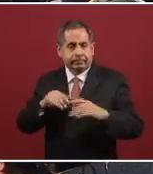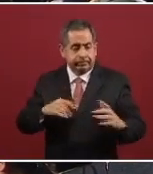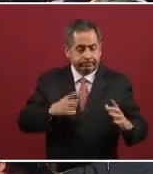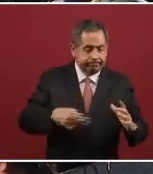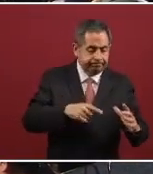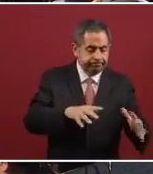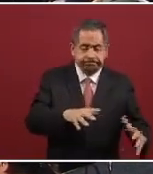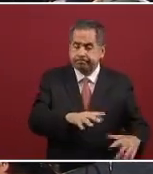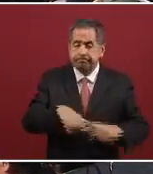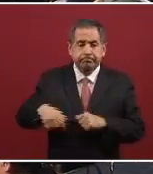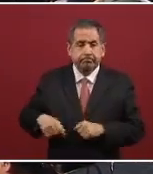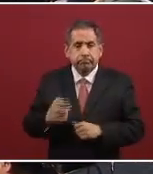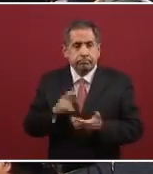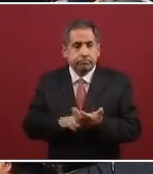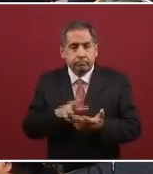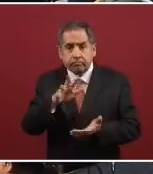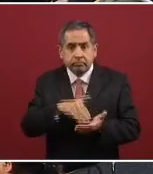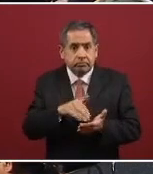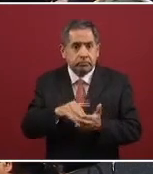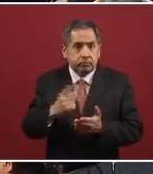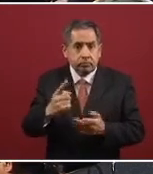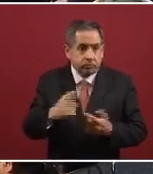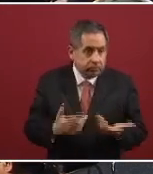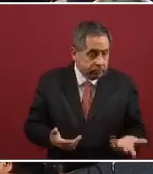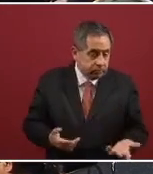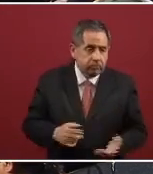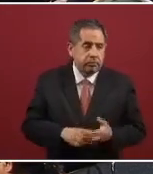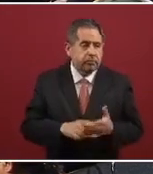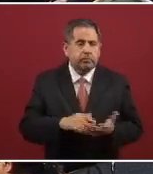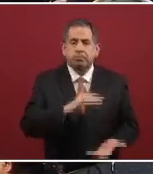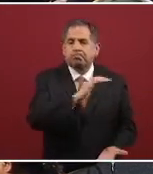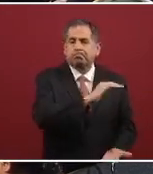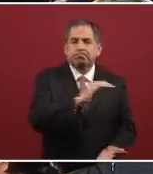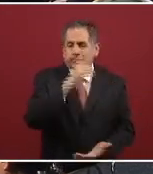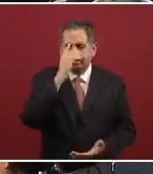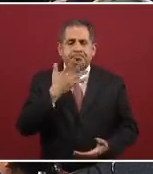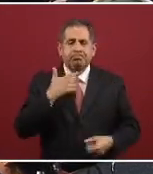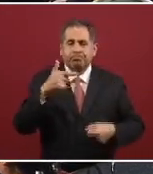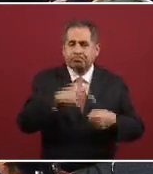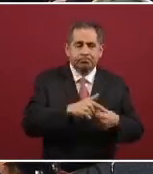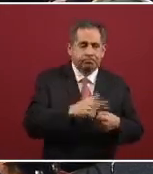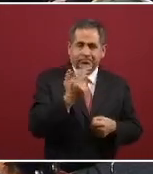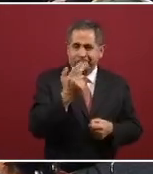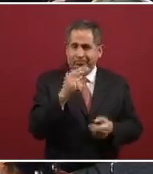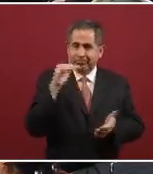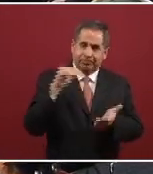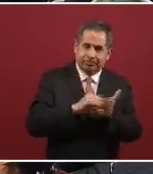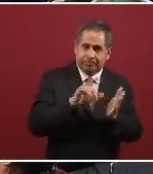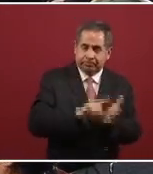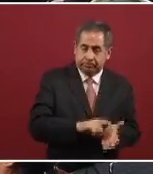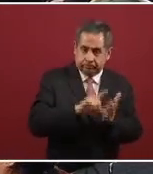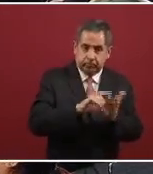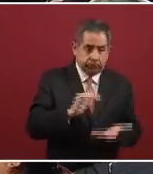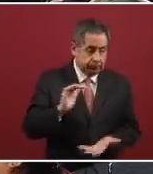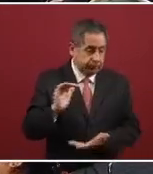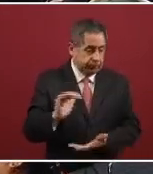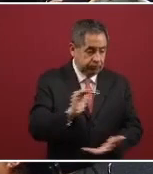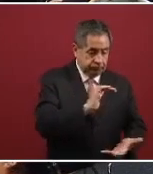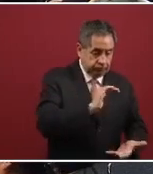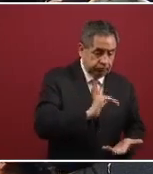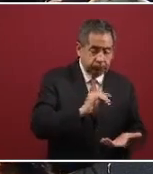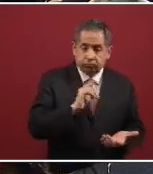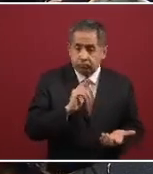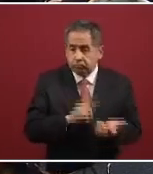una. Se llevaron tanques gigantes de diésel de 25 mil litros hasta con recarga de 250